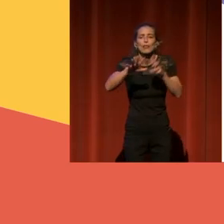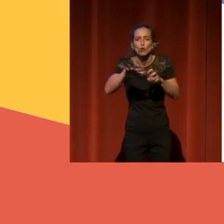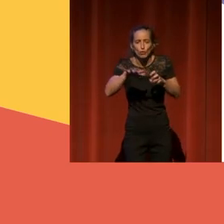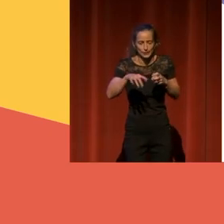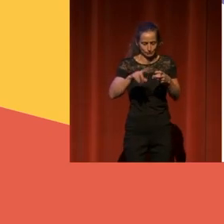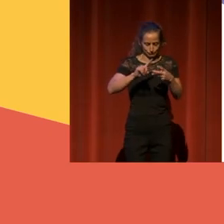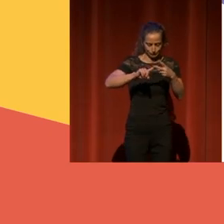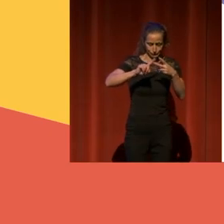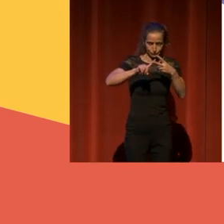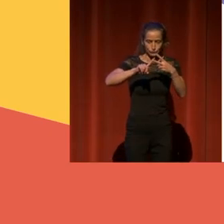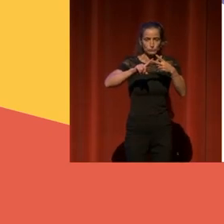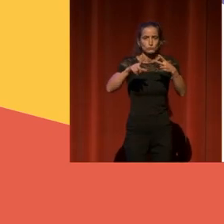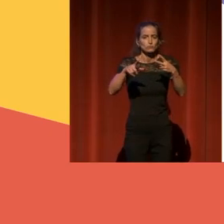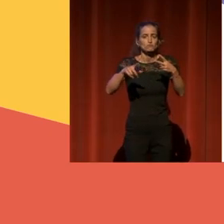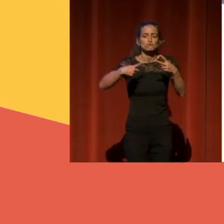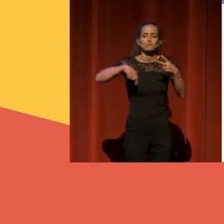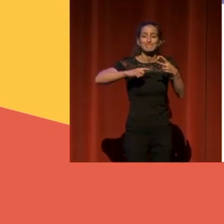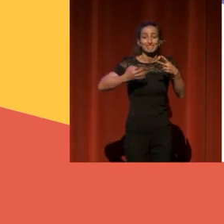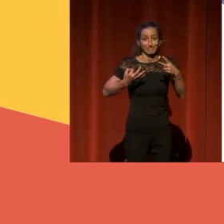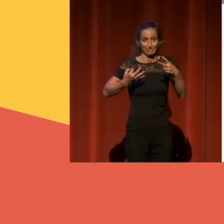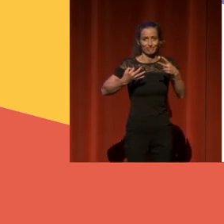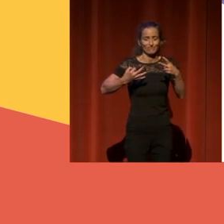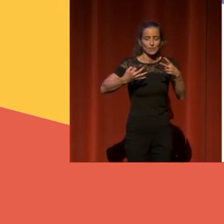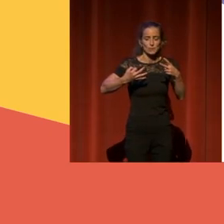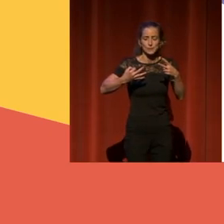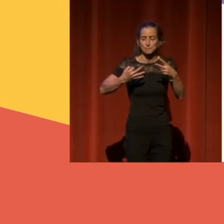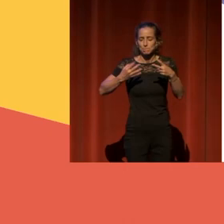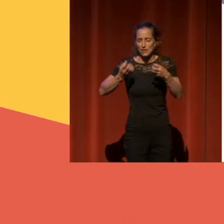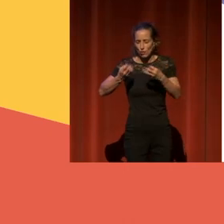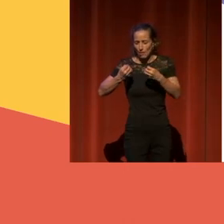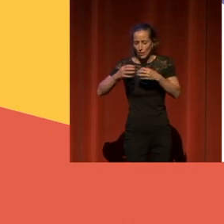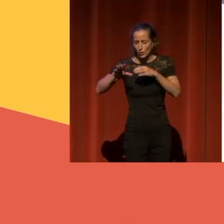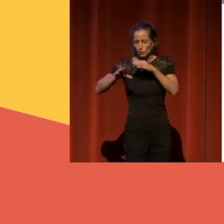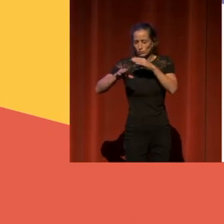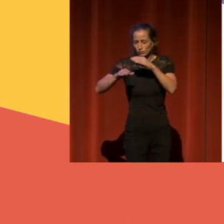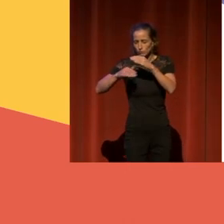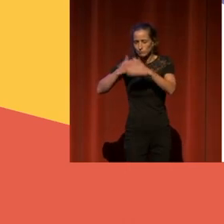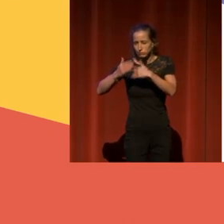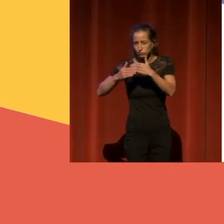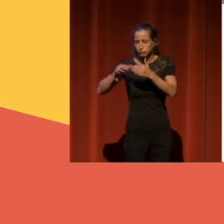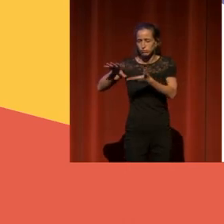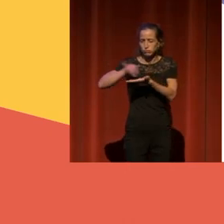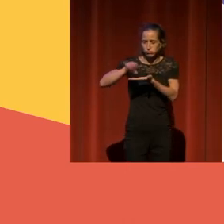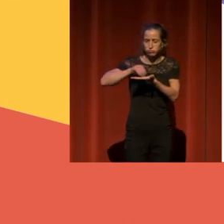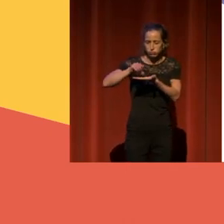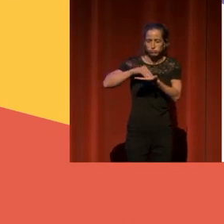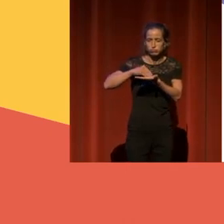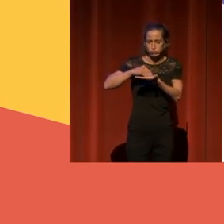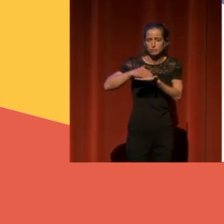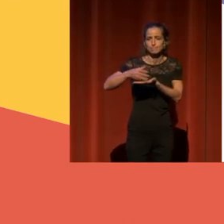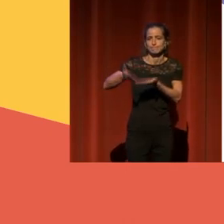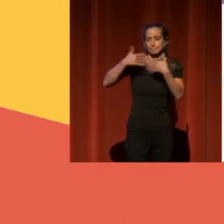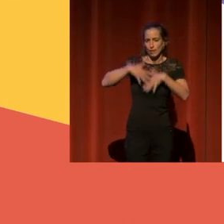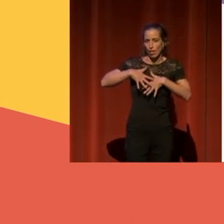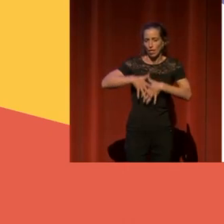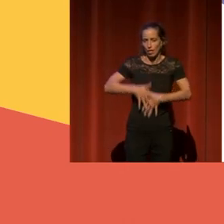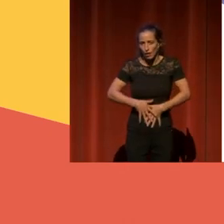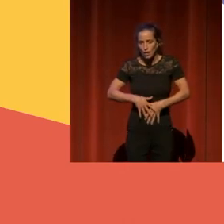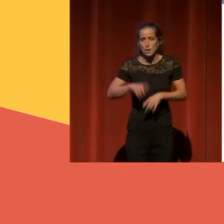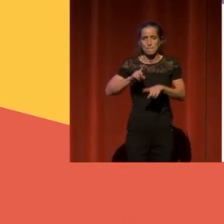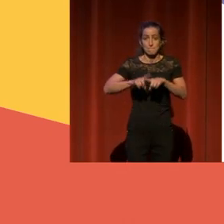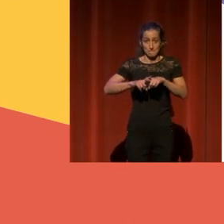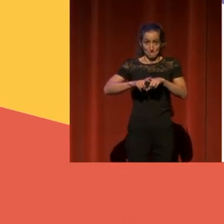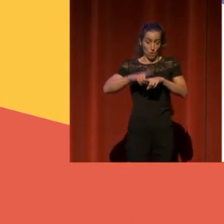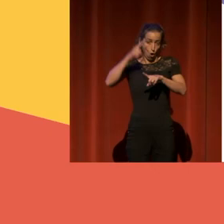segunda en la que teníamos que ponernos a recoger y a procesar la información que obteníamos, de manera que pudiéramos pasar a la